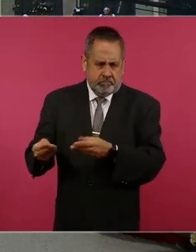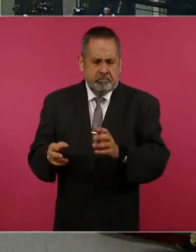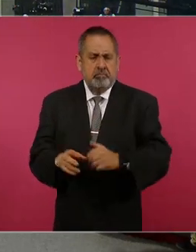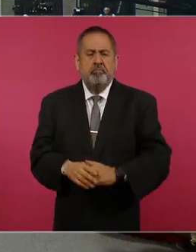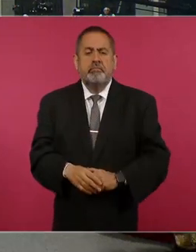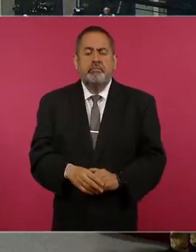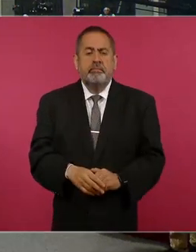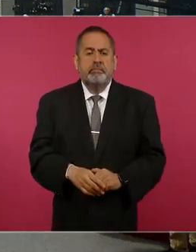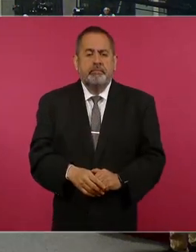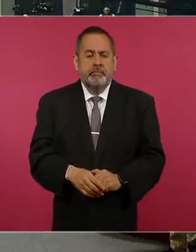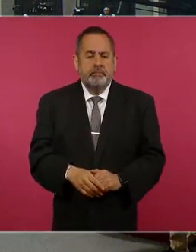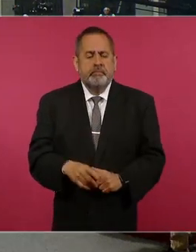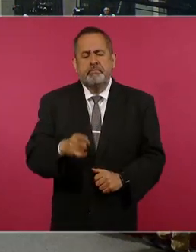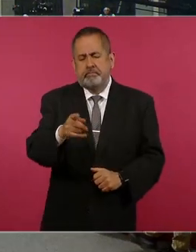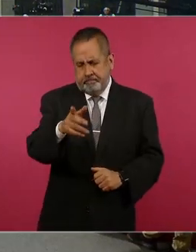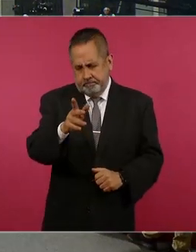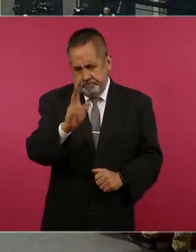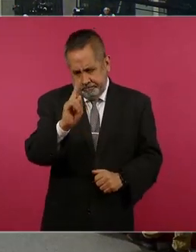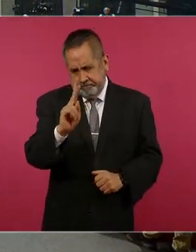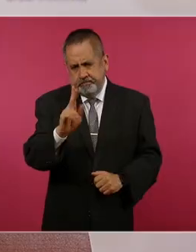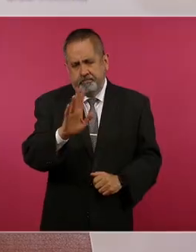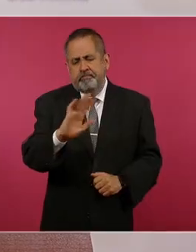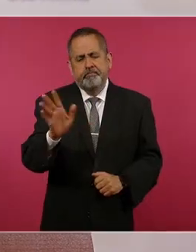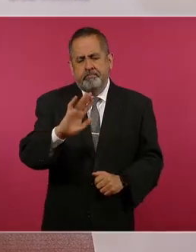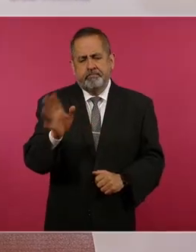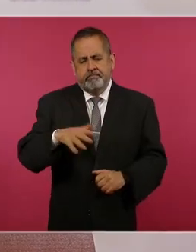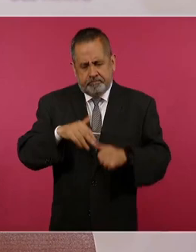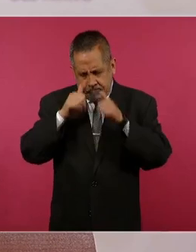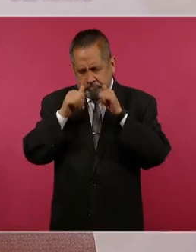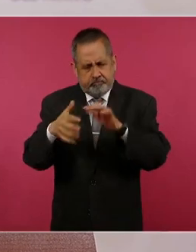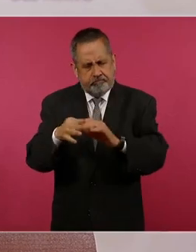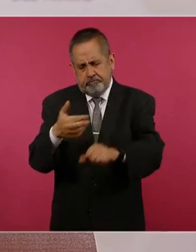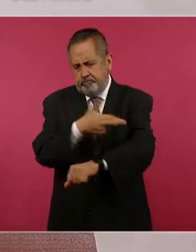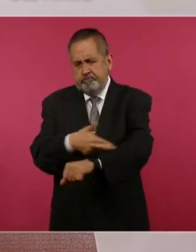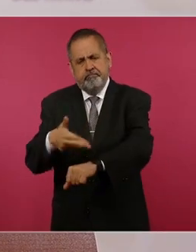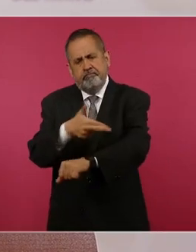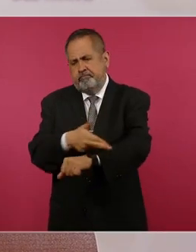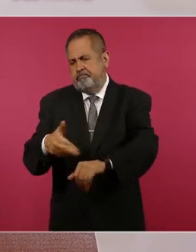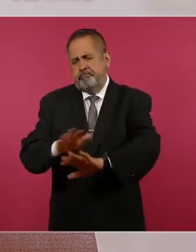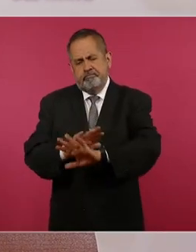ya se está atendiendo este caso.